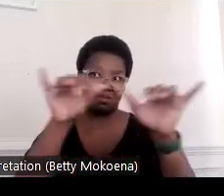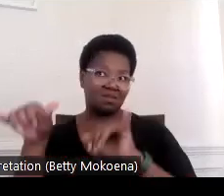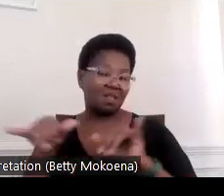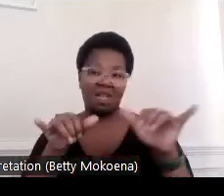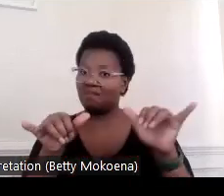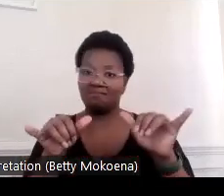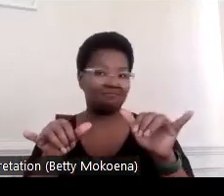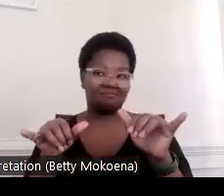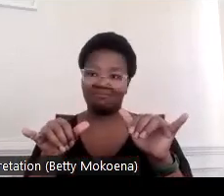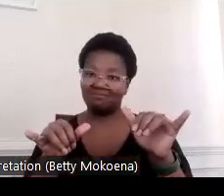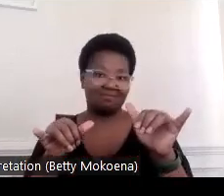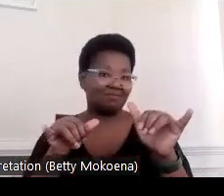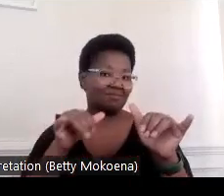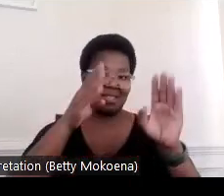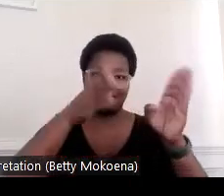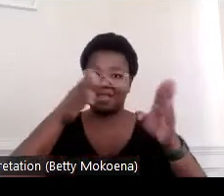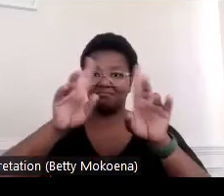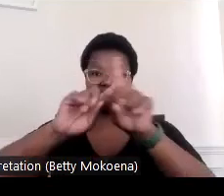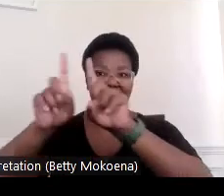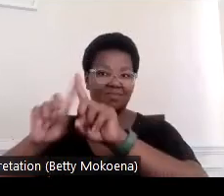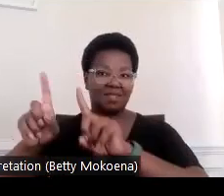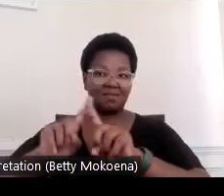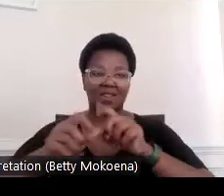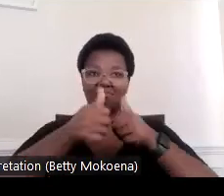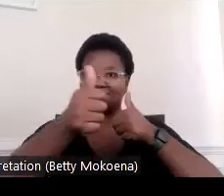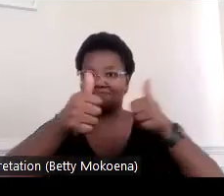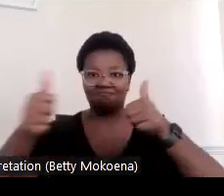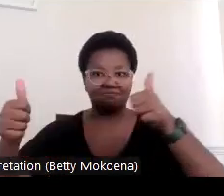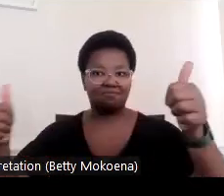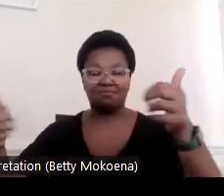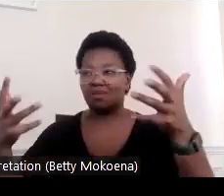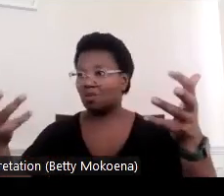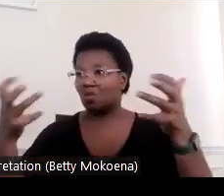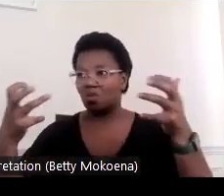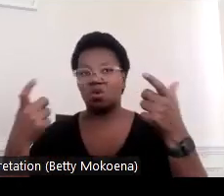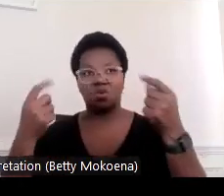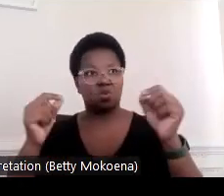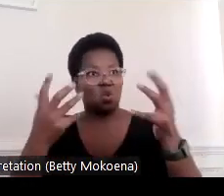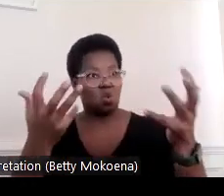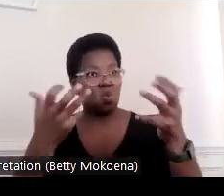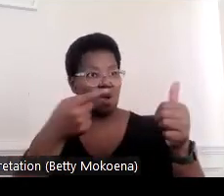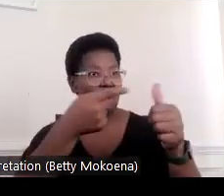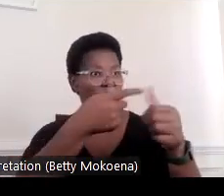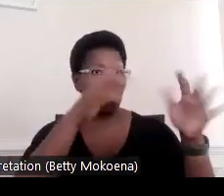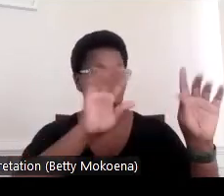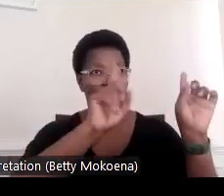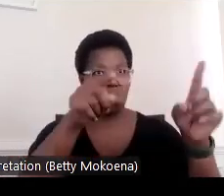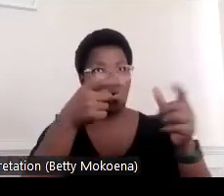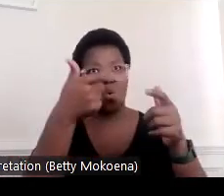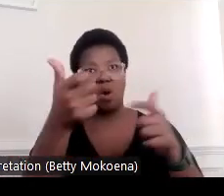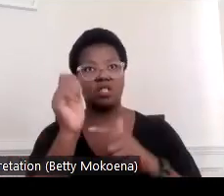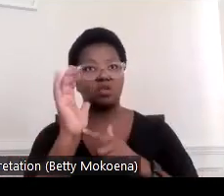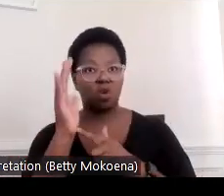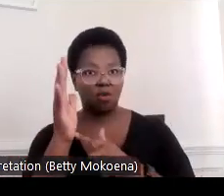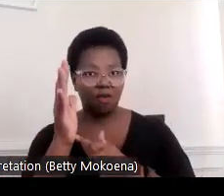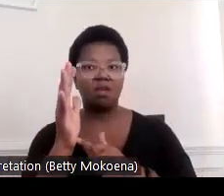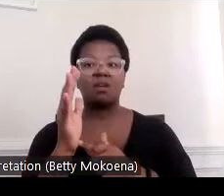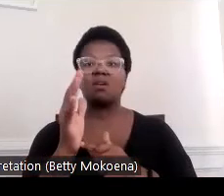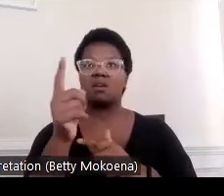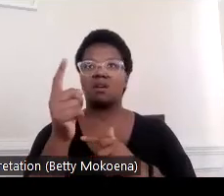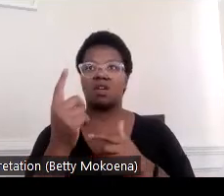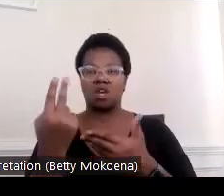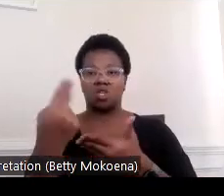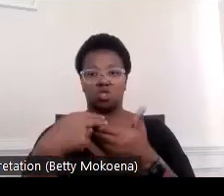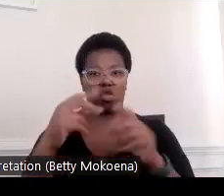lo que los demás hacen Entonces debería haber debería haber maneras de asegurar que la persona que no quiere ir por ejemplo al cine